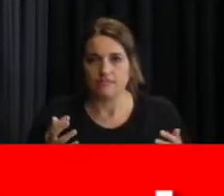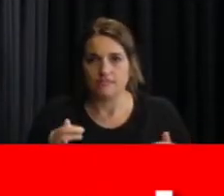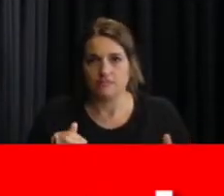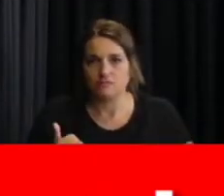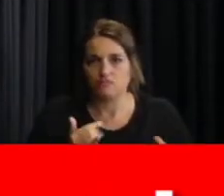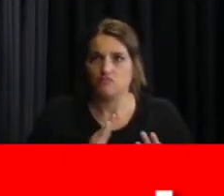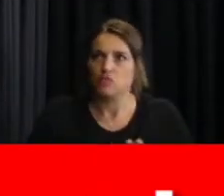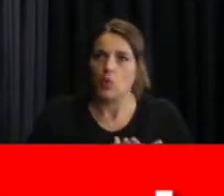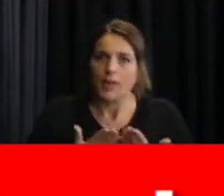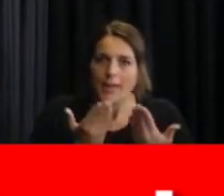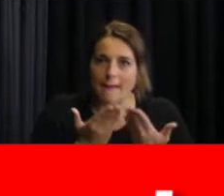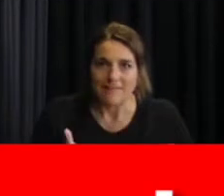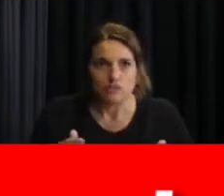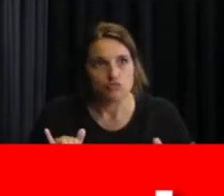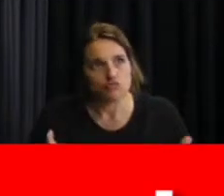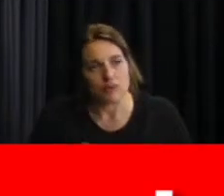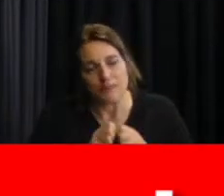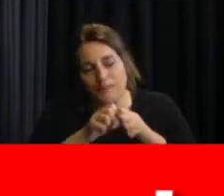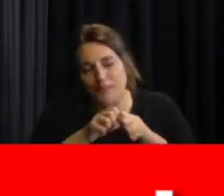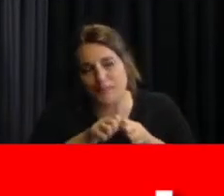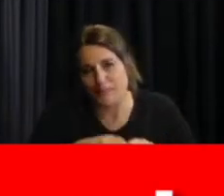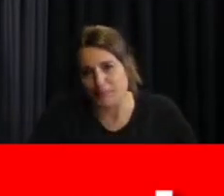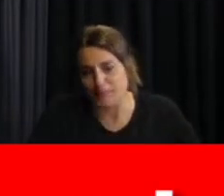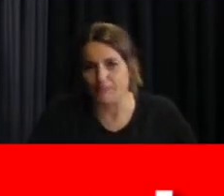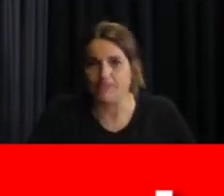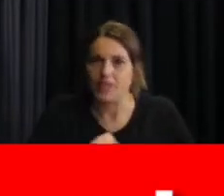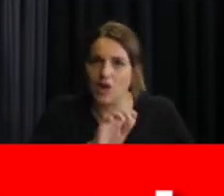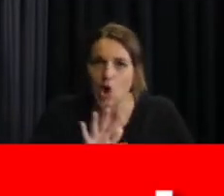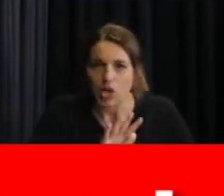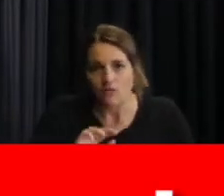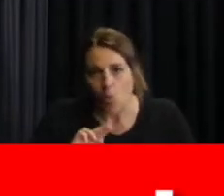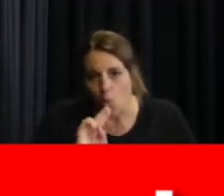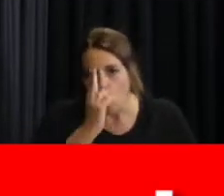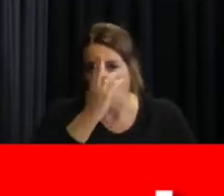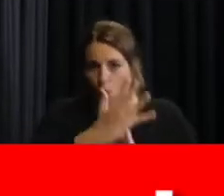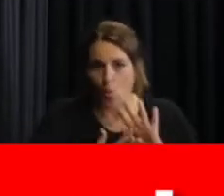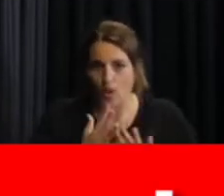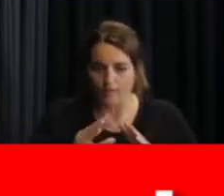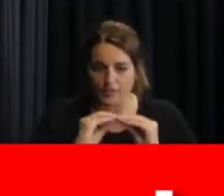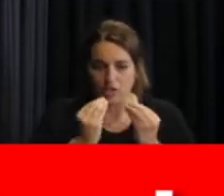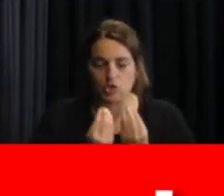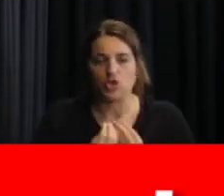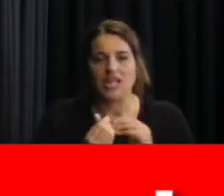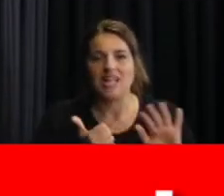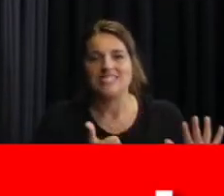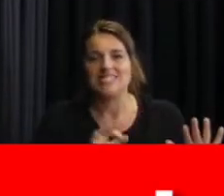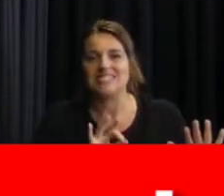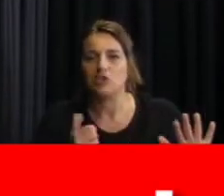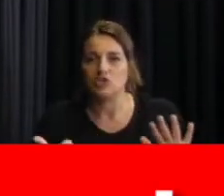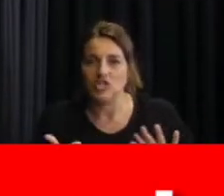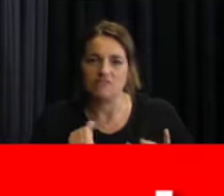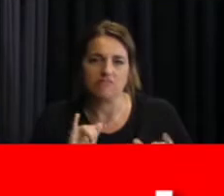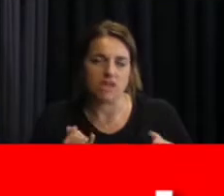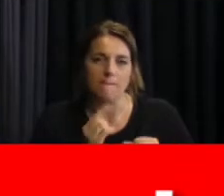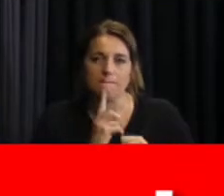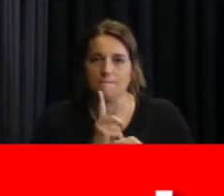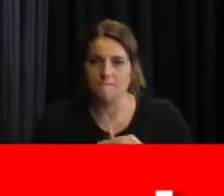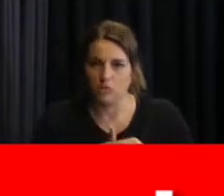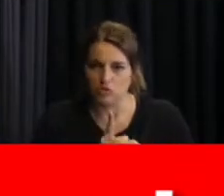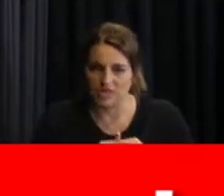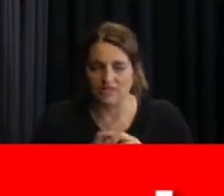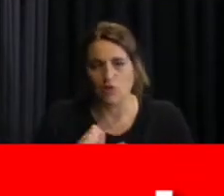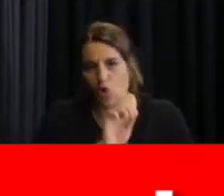recuperados además hay 15 fallecidos por coronavirus en uruguay y 9 pacientes en cuidados